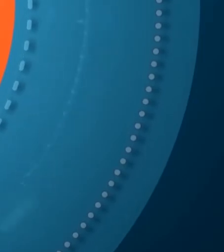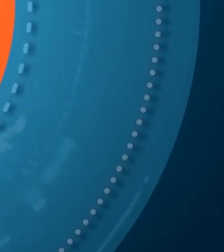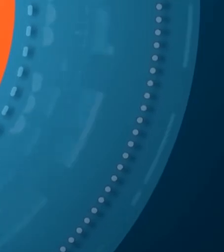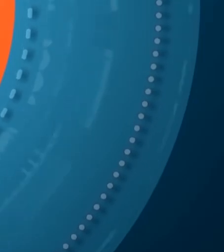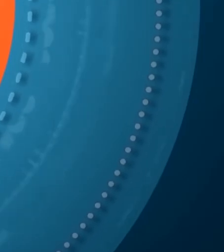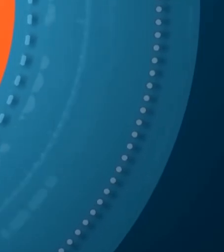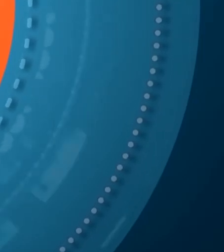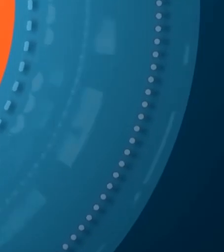¡Gracias!